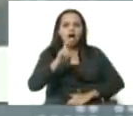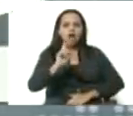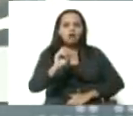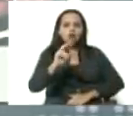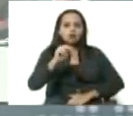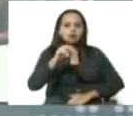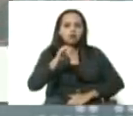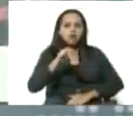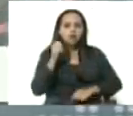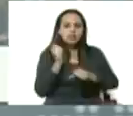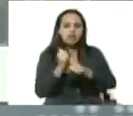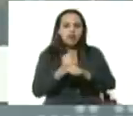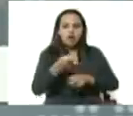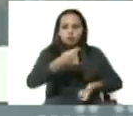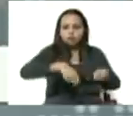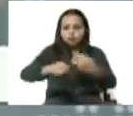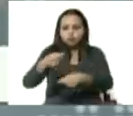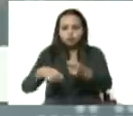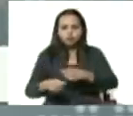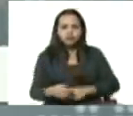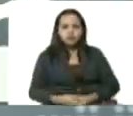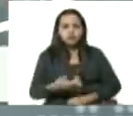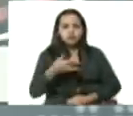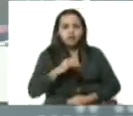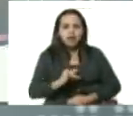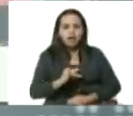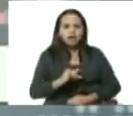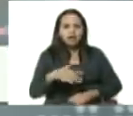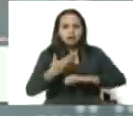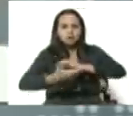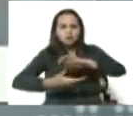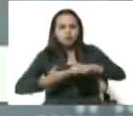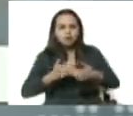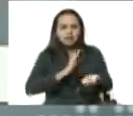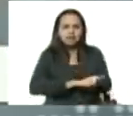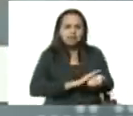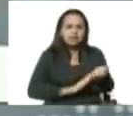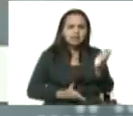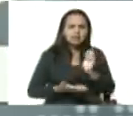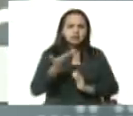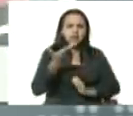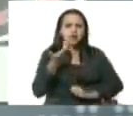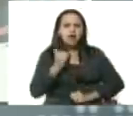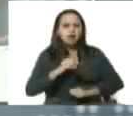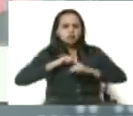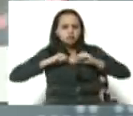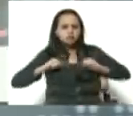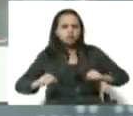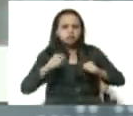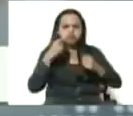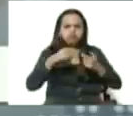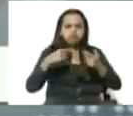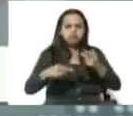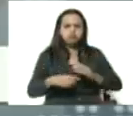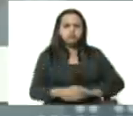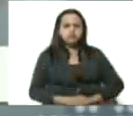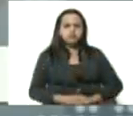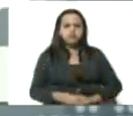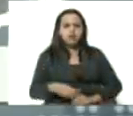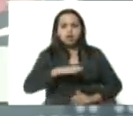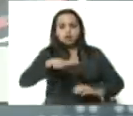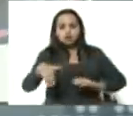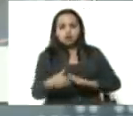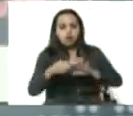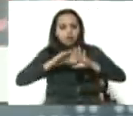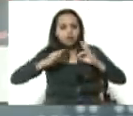también, bueno, con otras comorbilidades, cardiopatía hipertensiva, sobrepeso. Queremos a sus familiares, a